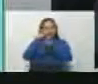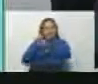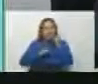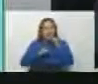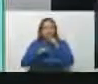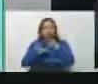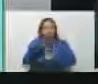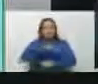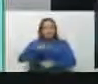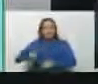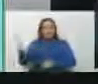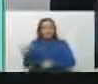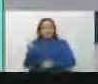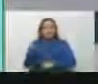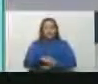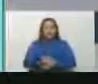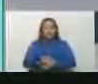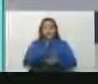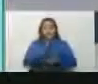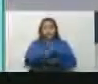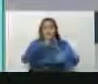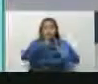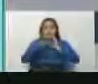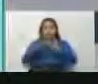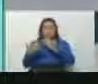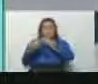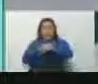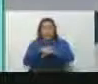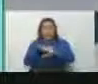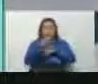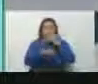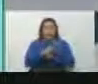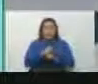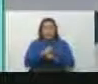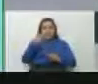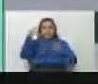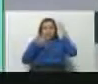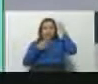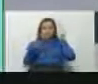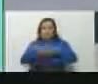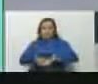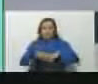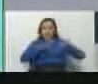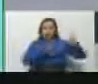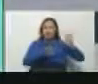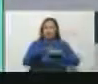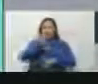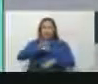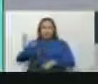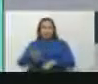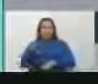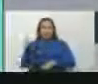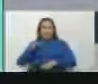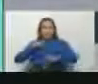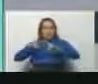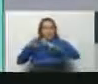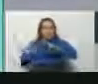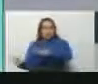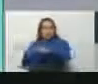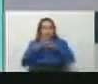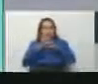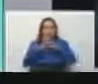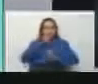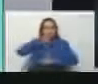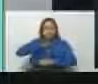si nosotros, que hablamos del comunicador integral que era Chávez, más del 90% de su discurso era un discurso histórico. Chávez no podía explicar un